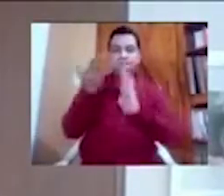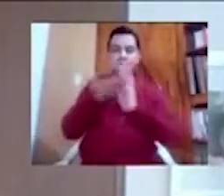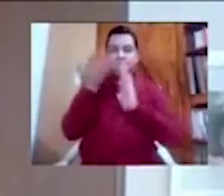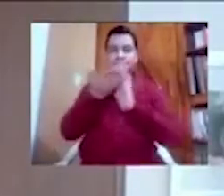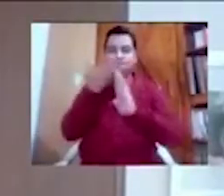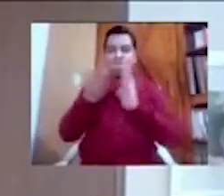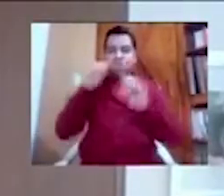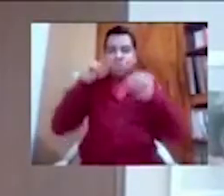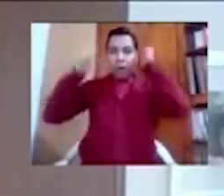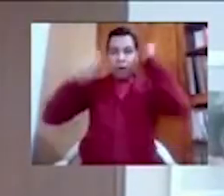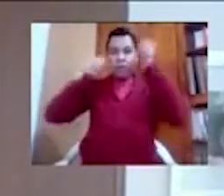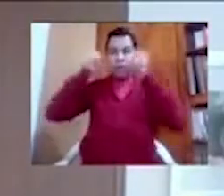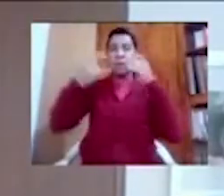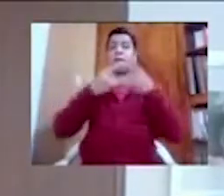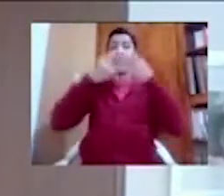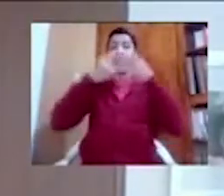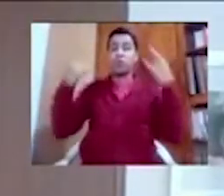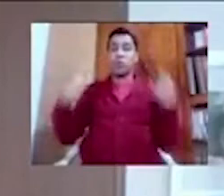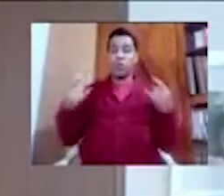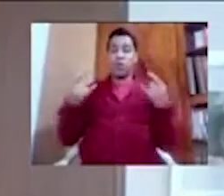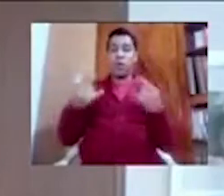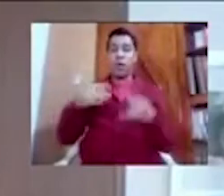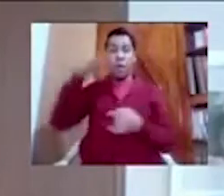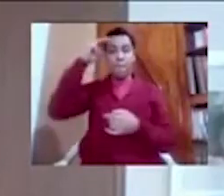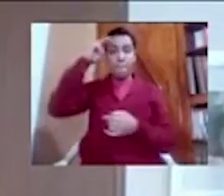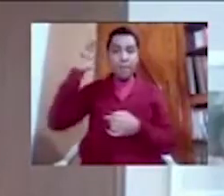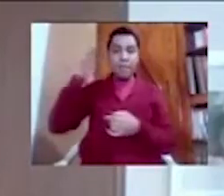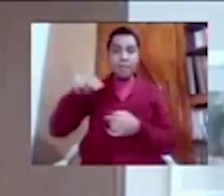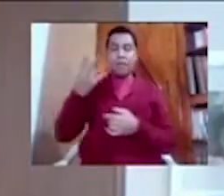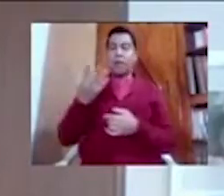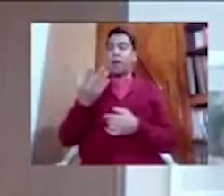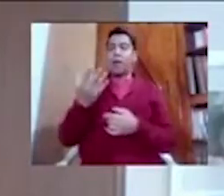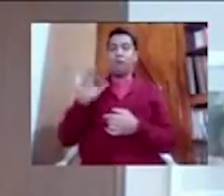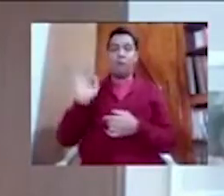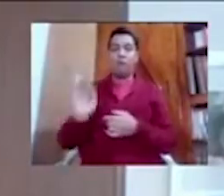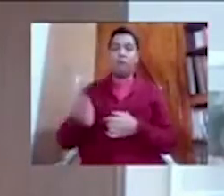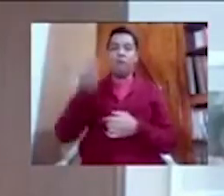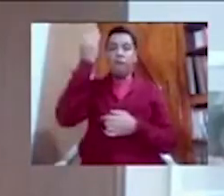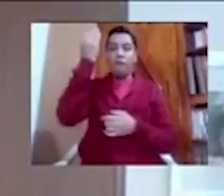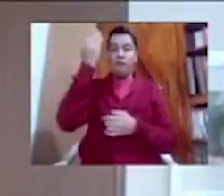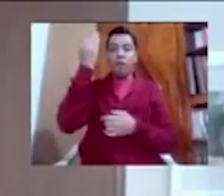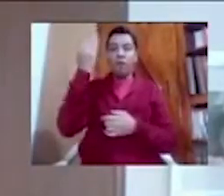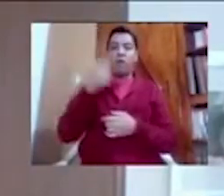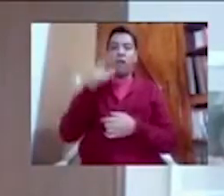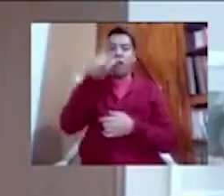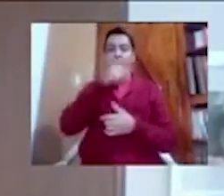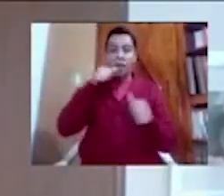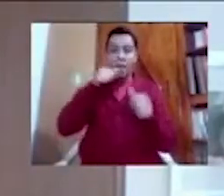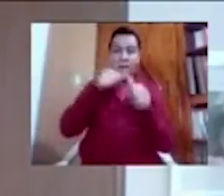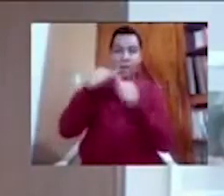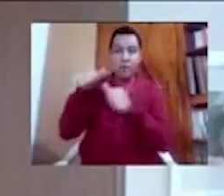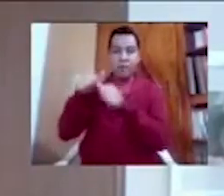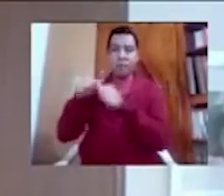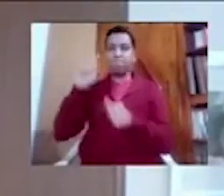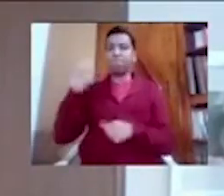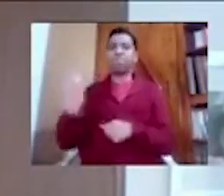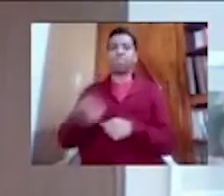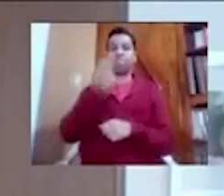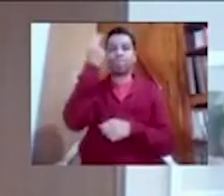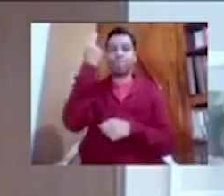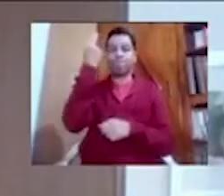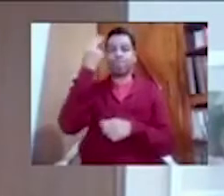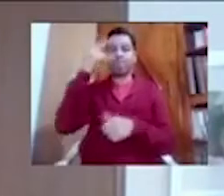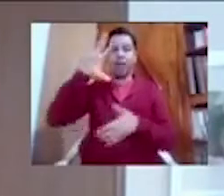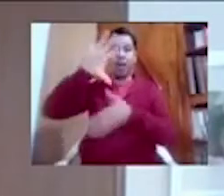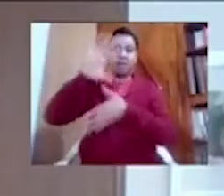e Historia y de la maestría en Historia del Arte de la Facultad de Filosofía y Letras de la UNAM. También en la maestría de Estudios Latinoamericanos